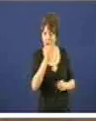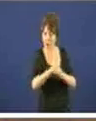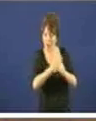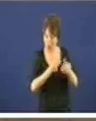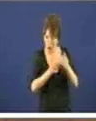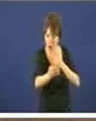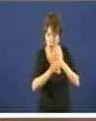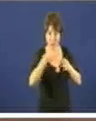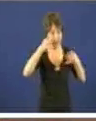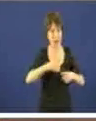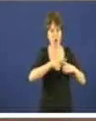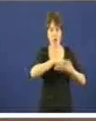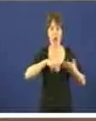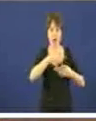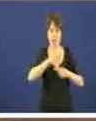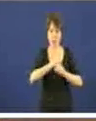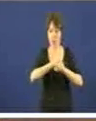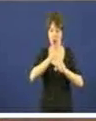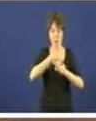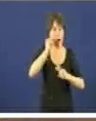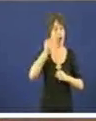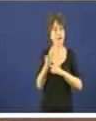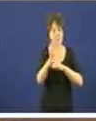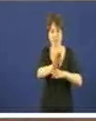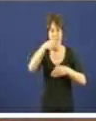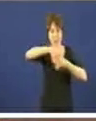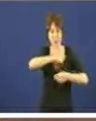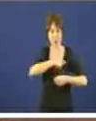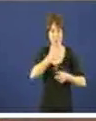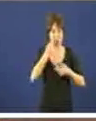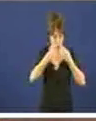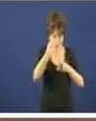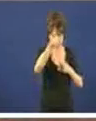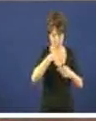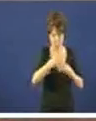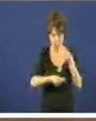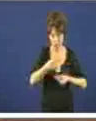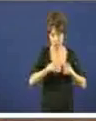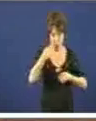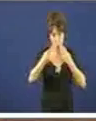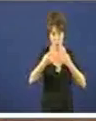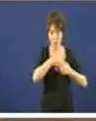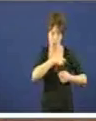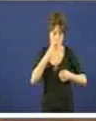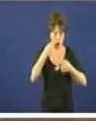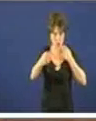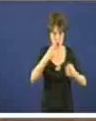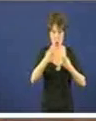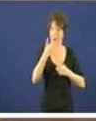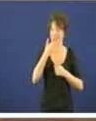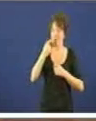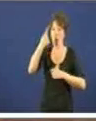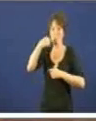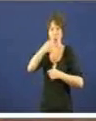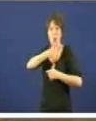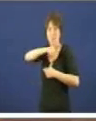Ten un representante na Comisión de Control. Sabe que pode facer a Comisión de Control. Remate, señor Emerich. Non só darlle conto ao Banco de España. A Comisión de